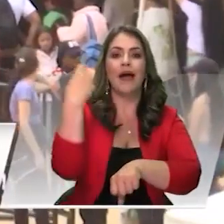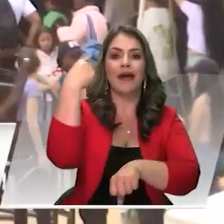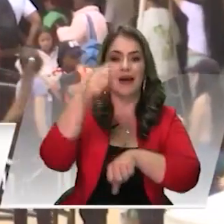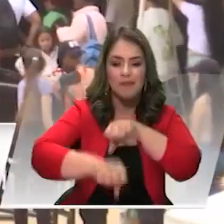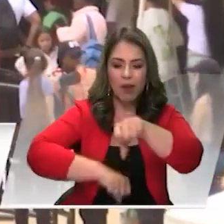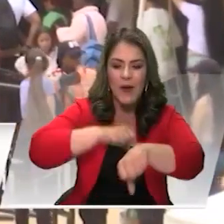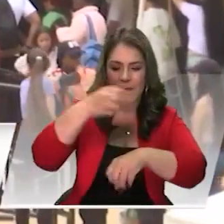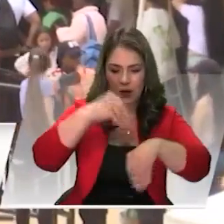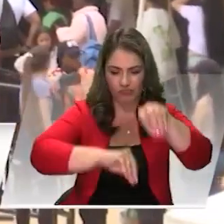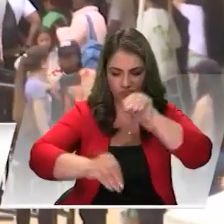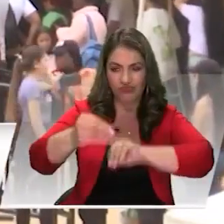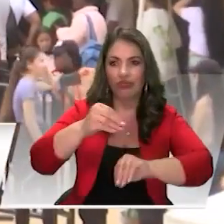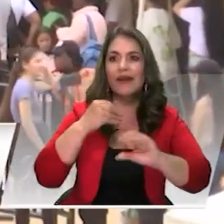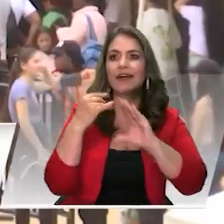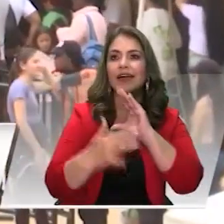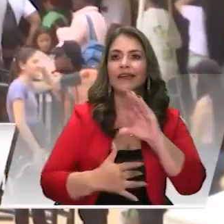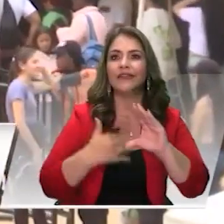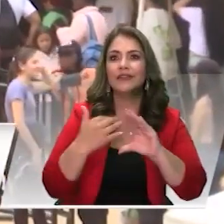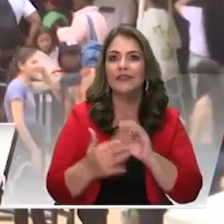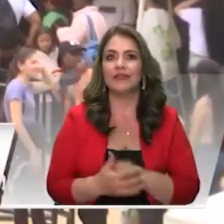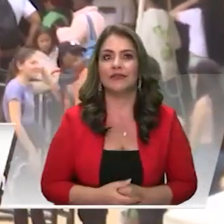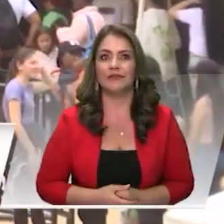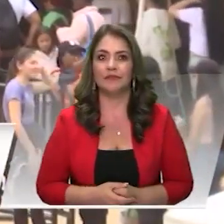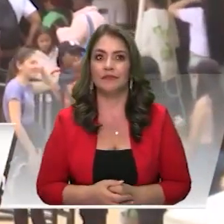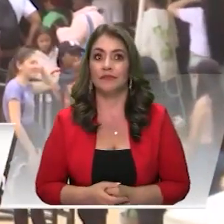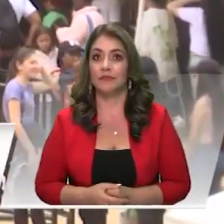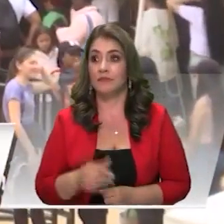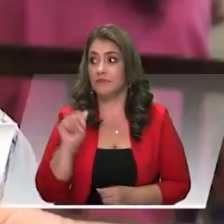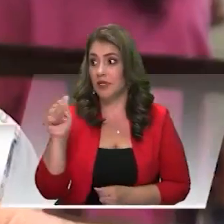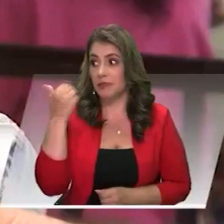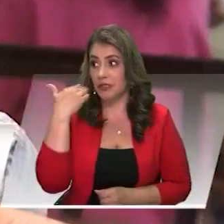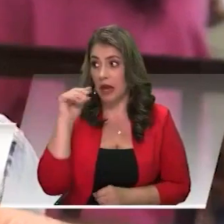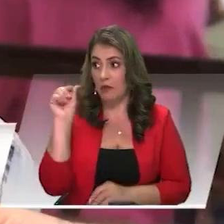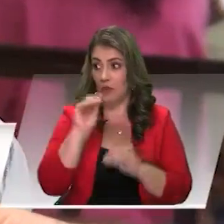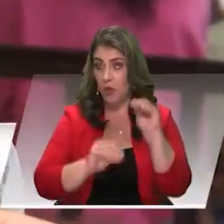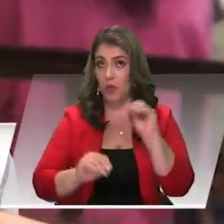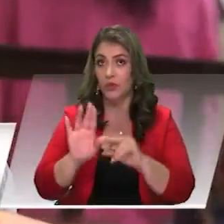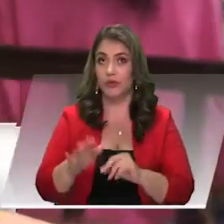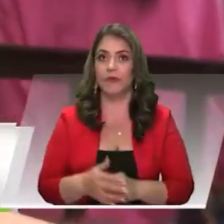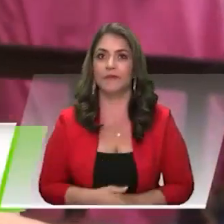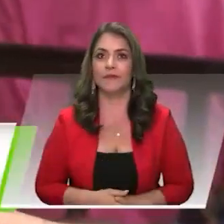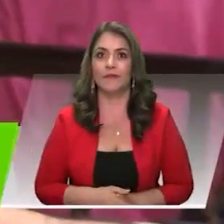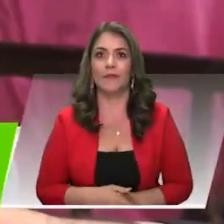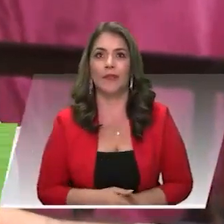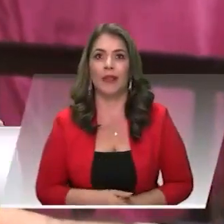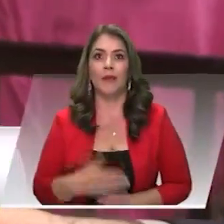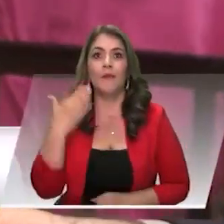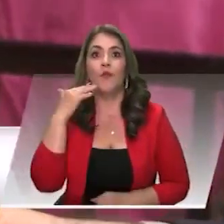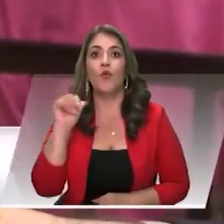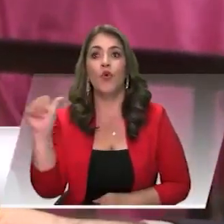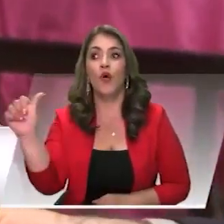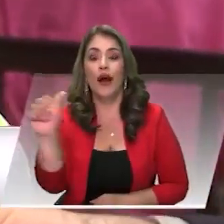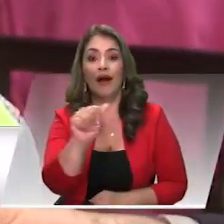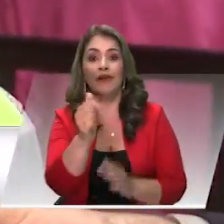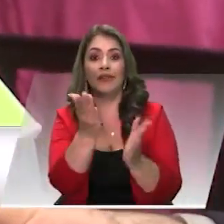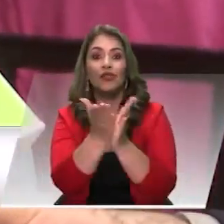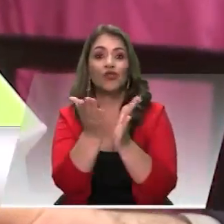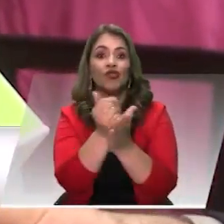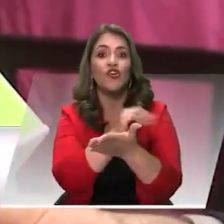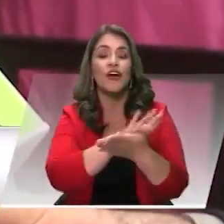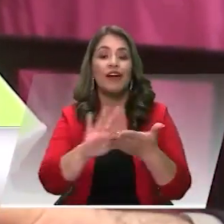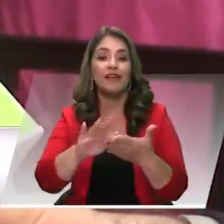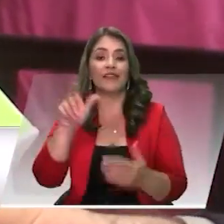madera reciclada, además diseñadas por ellas mismas. Hemos seleccionado mujeres becarias de Sapiencia,